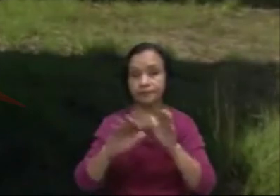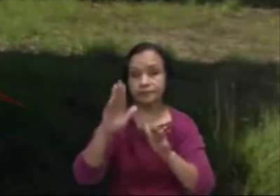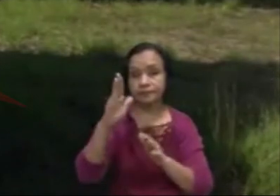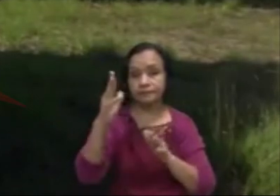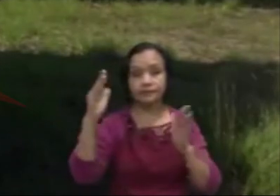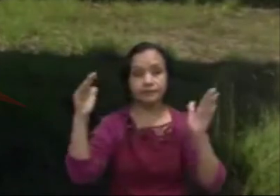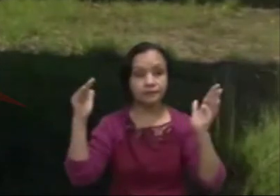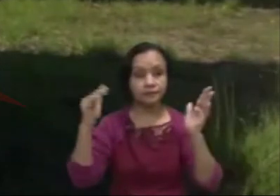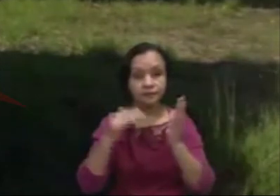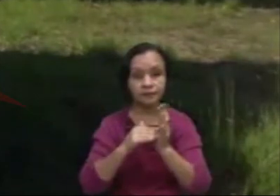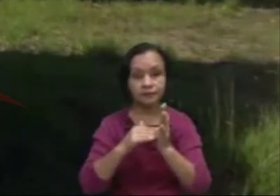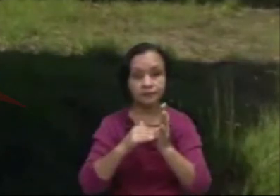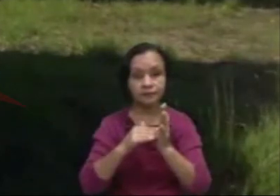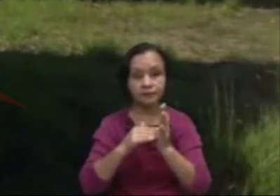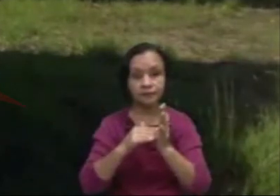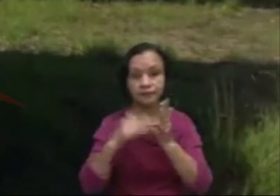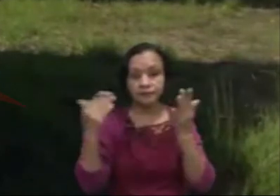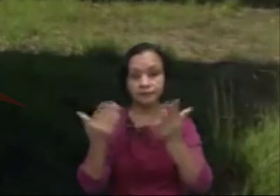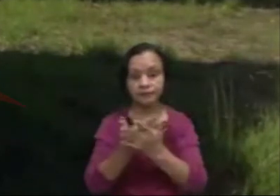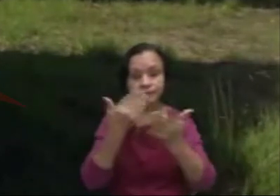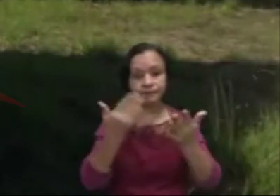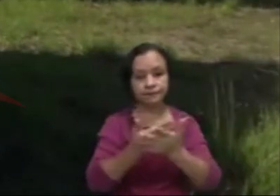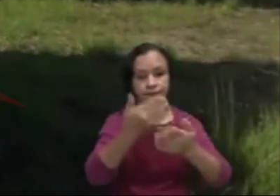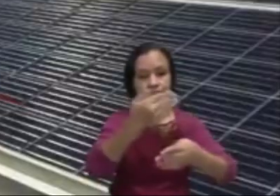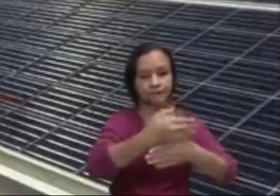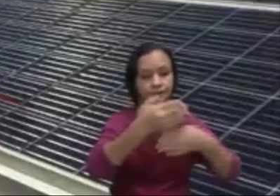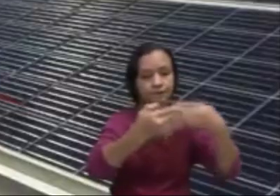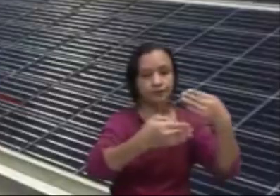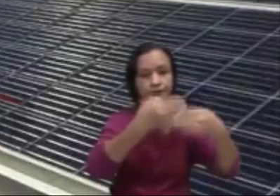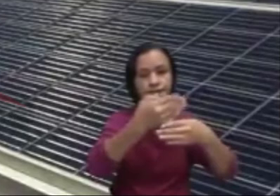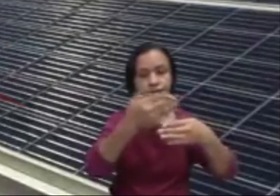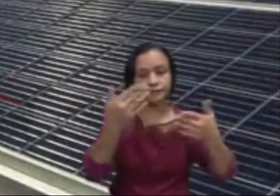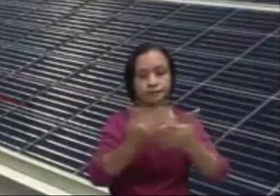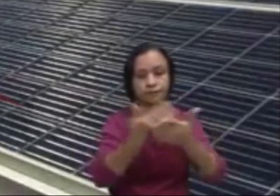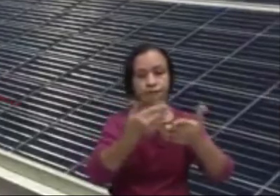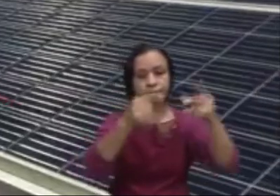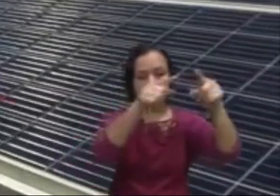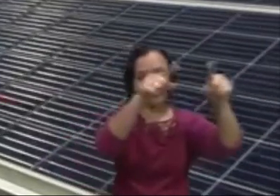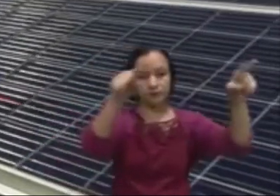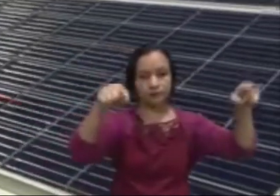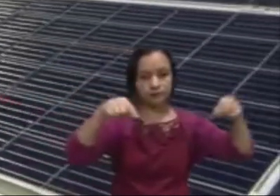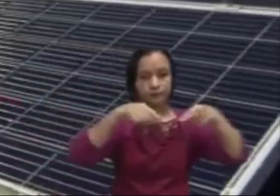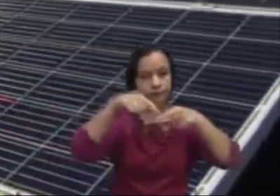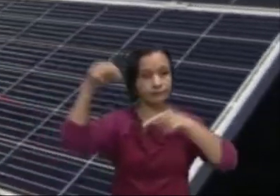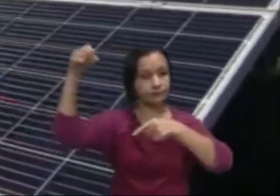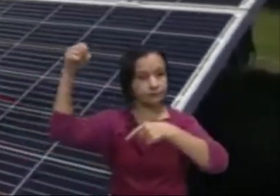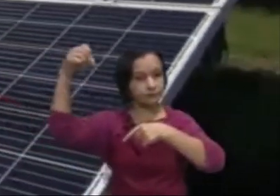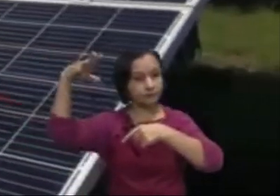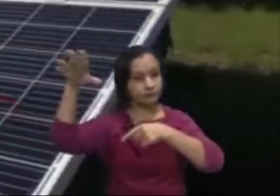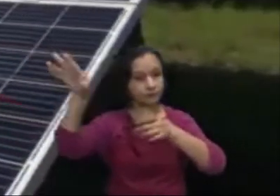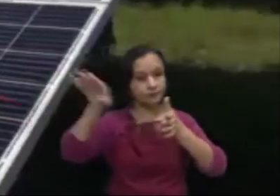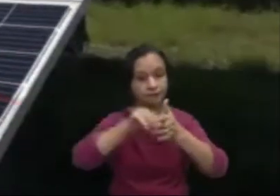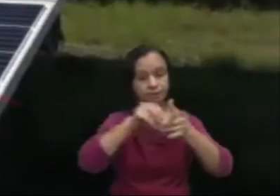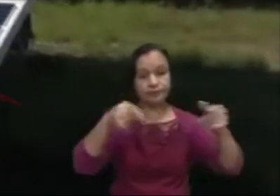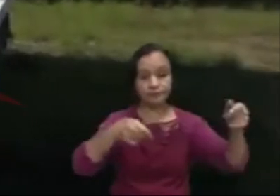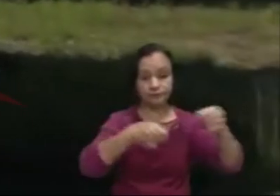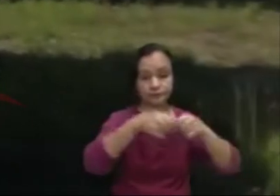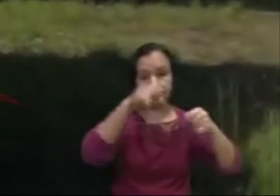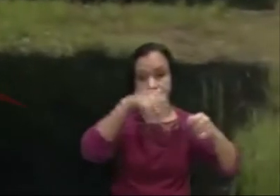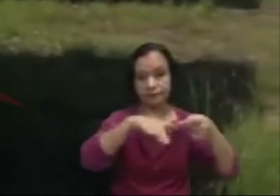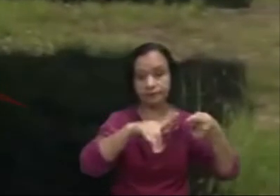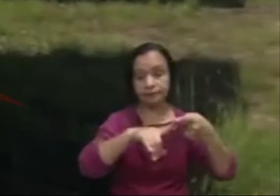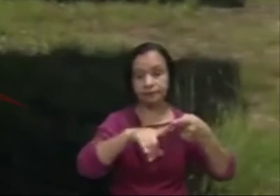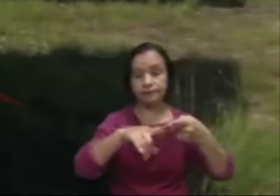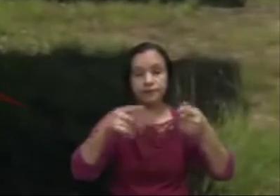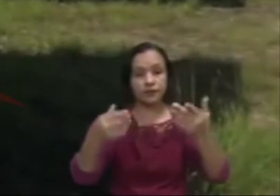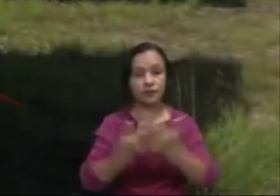9.000 paneles solares instalados, ¿verdad? En este momento estamos en Nueva Guinea, estuvimos en Laguna